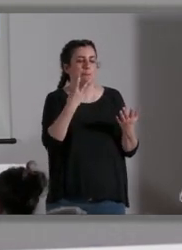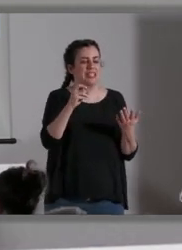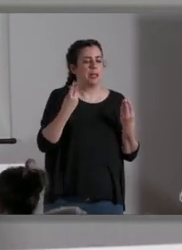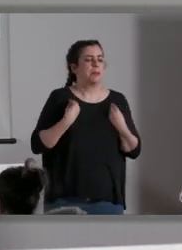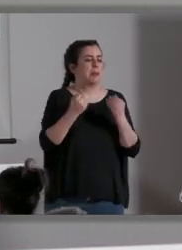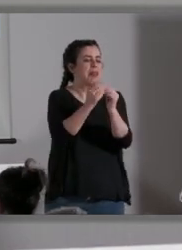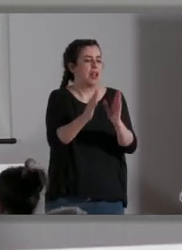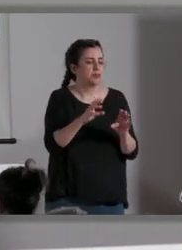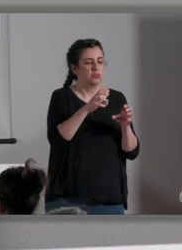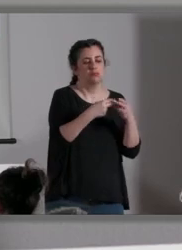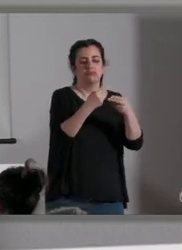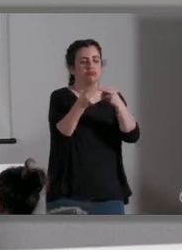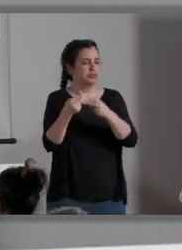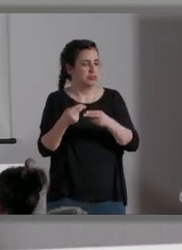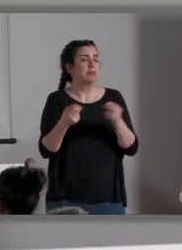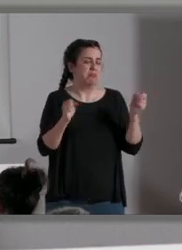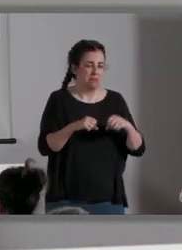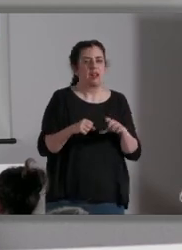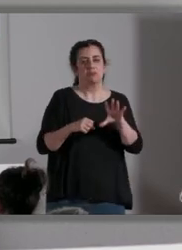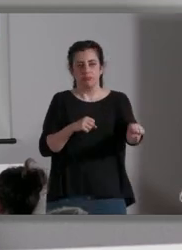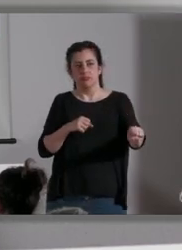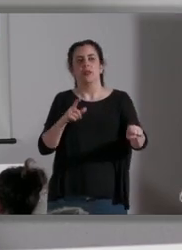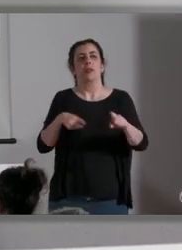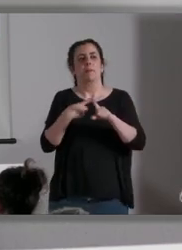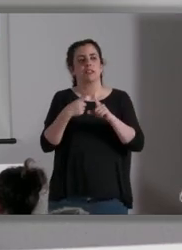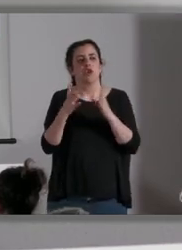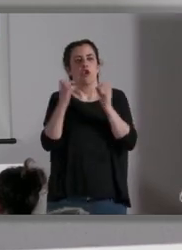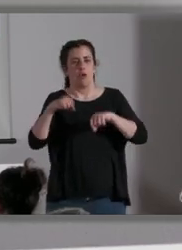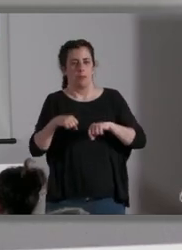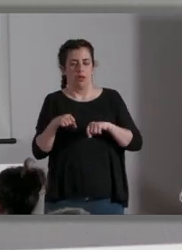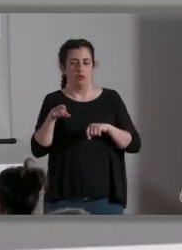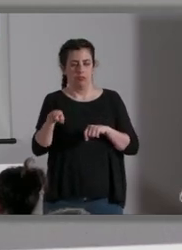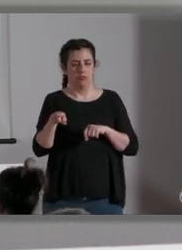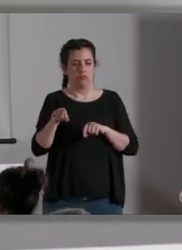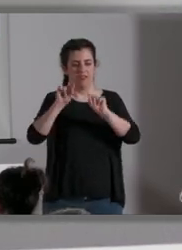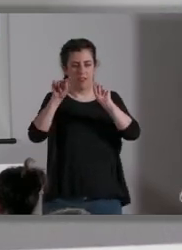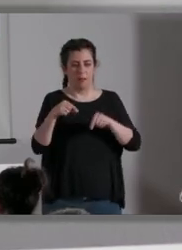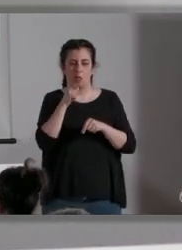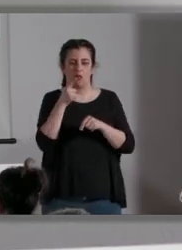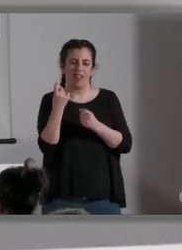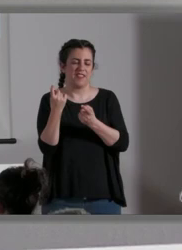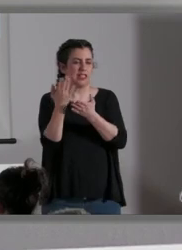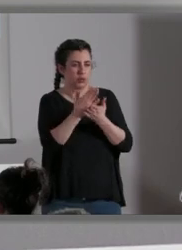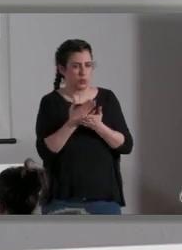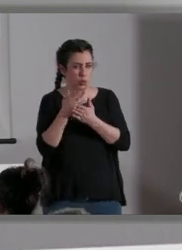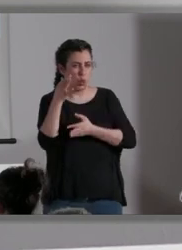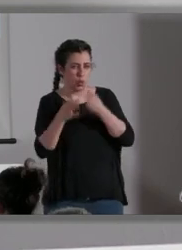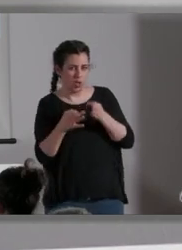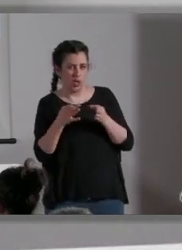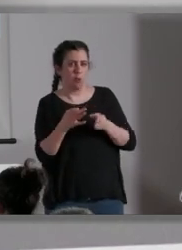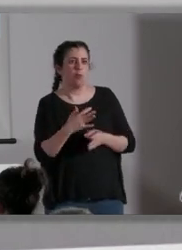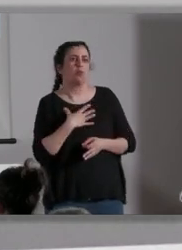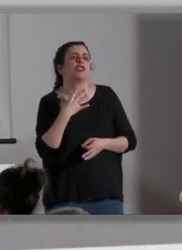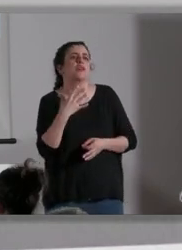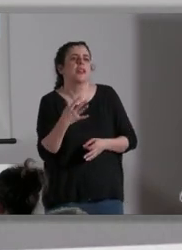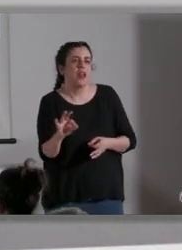En paralelo, firmamos un convenio con Lusarea porque necesitábamos hacer un estudio jurídico sobre las posibilidades, sobre